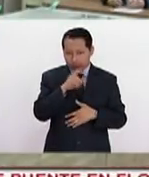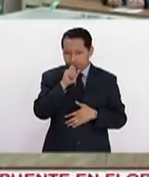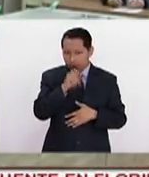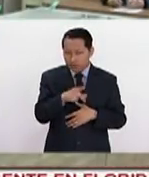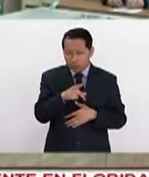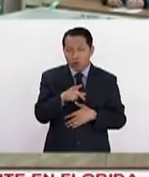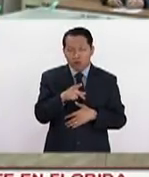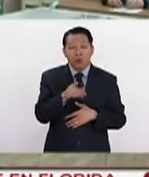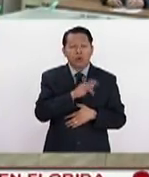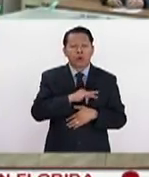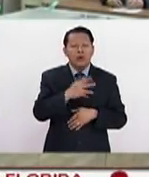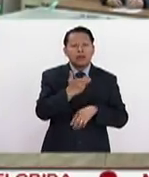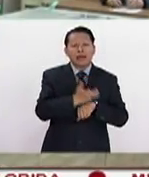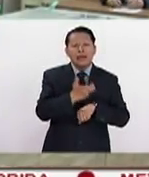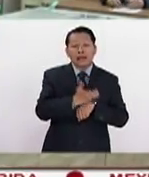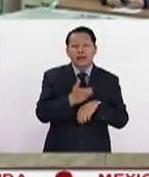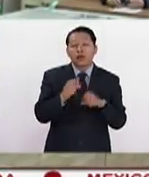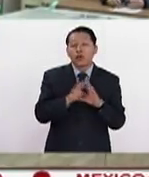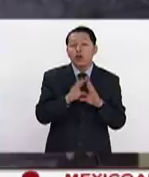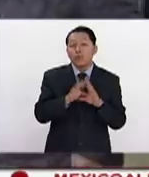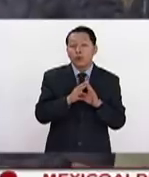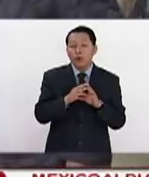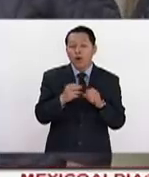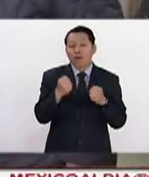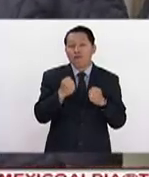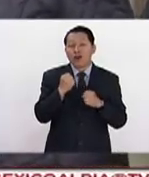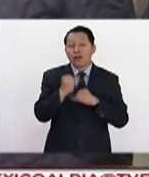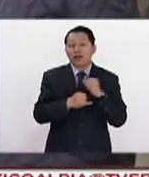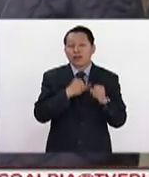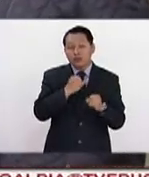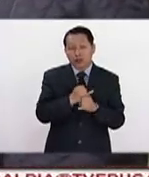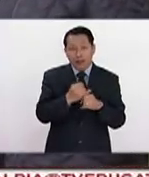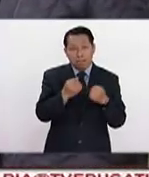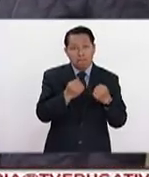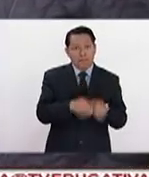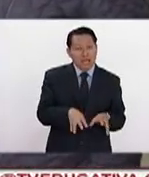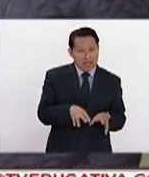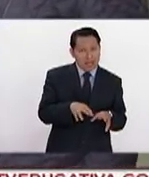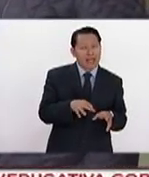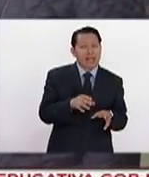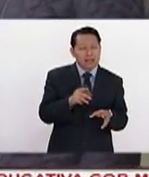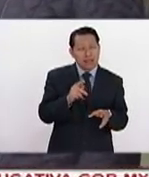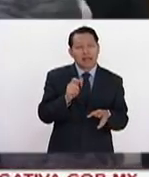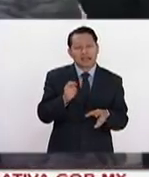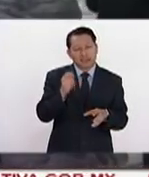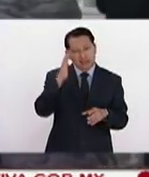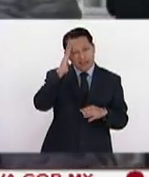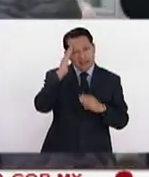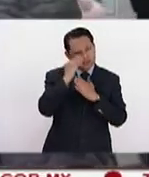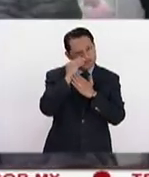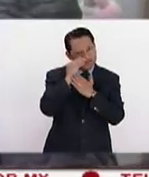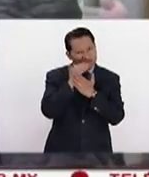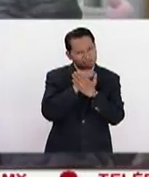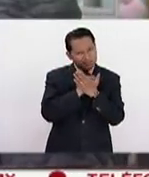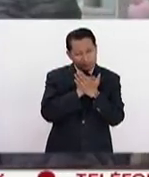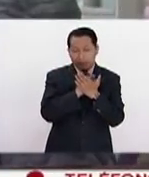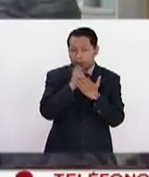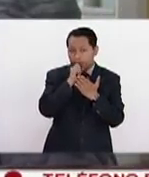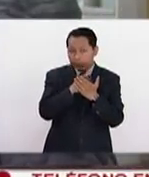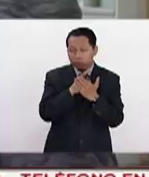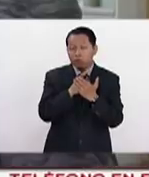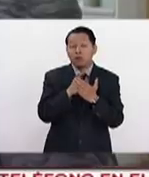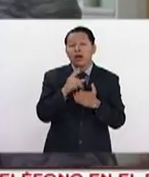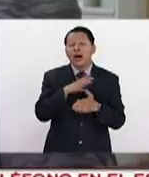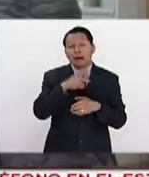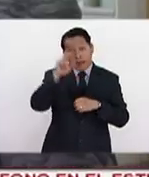ha hecho que Estados Unidos pierda un peso internacional importante y una influencia que históricamente ha mantenido. En el